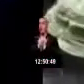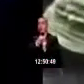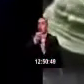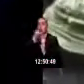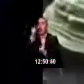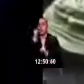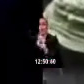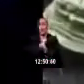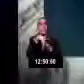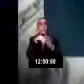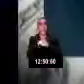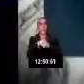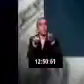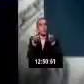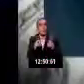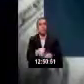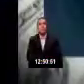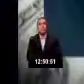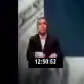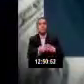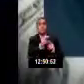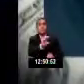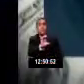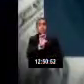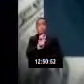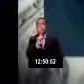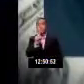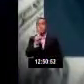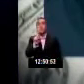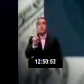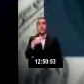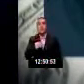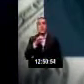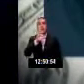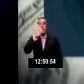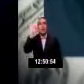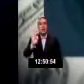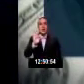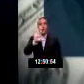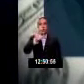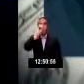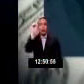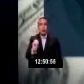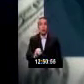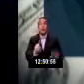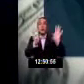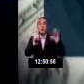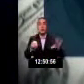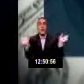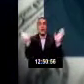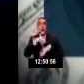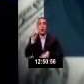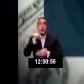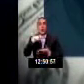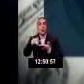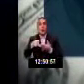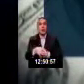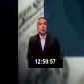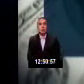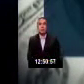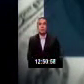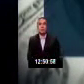otras entidades financieras. Estos préstamos se entregarán con un interés del 5% y con 6 meses de gracia. Esta es